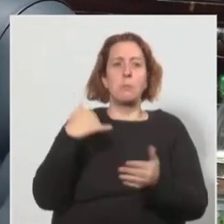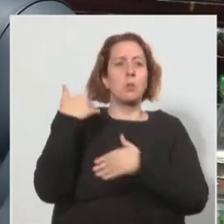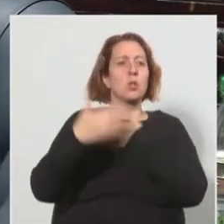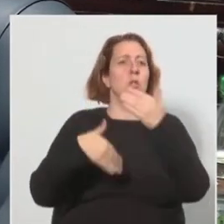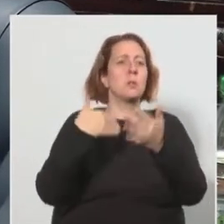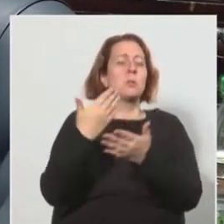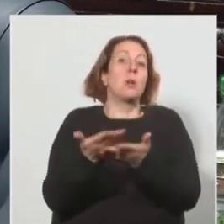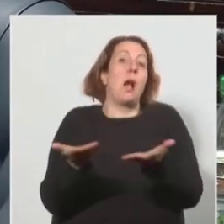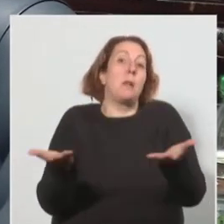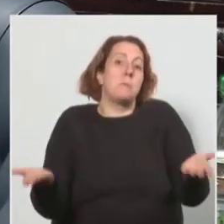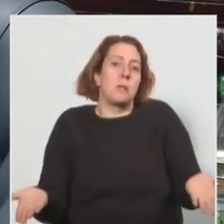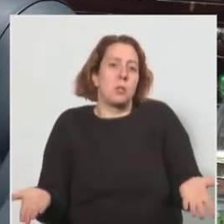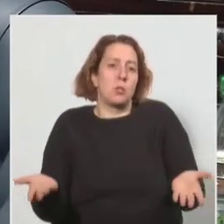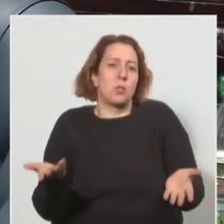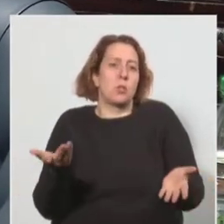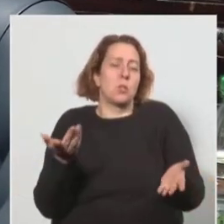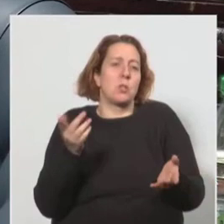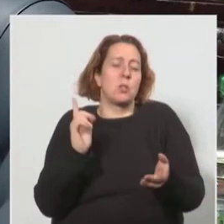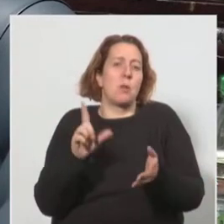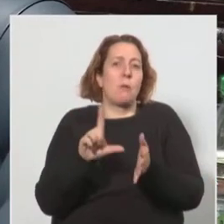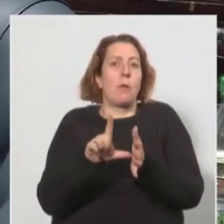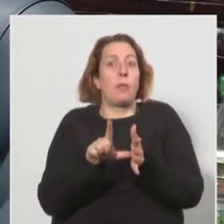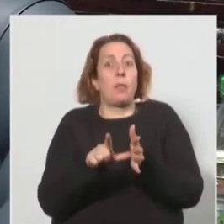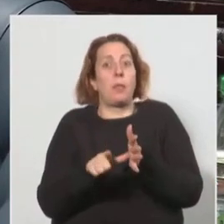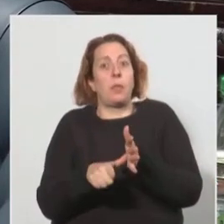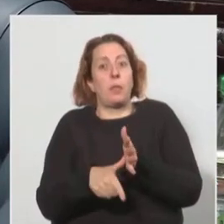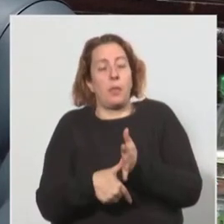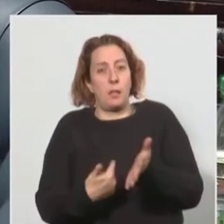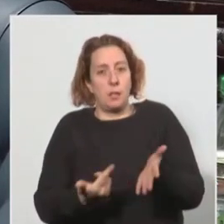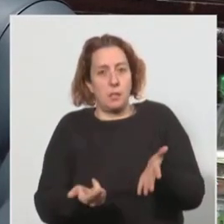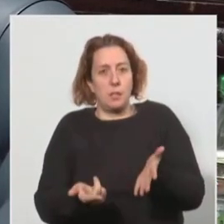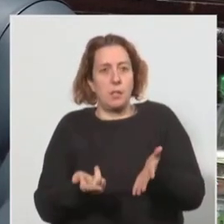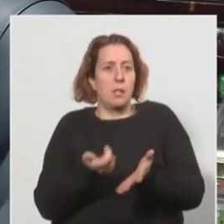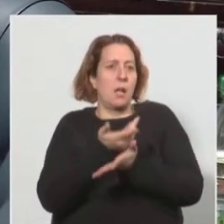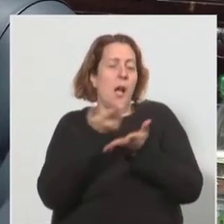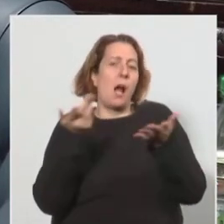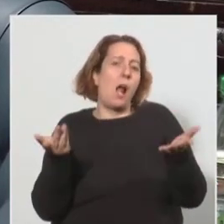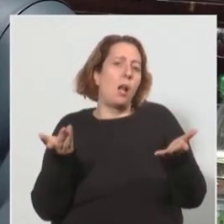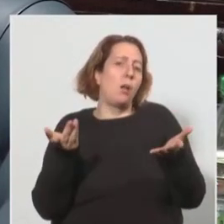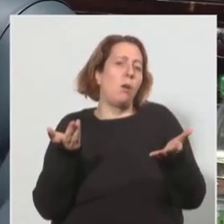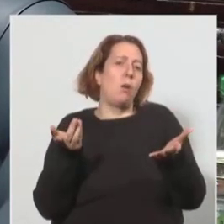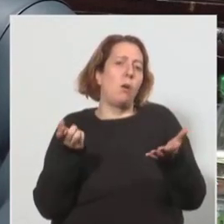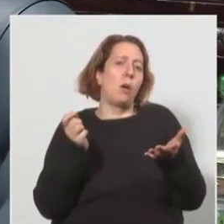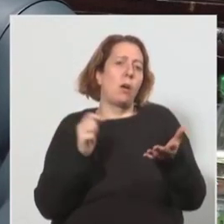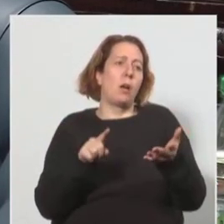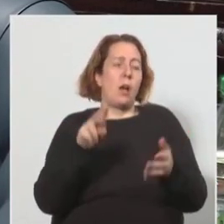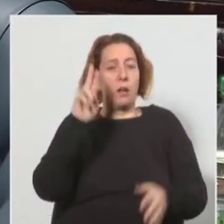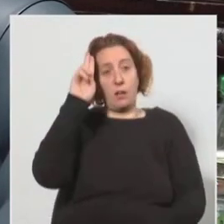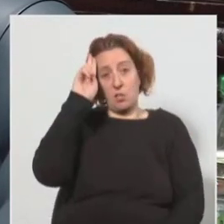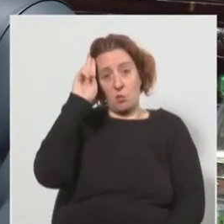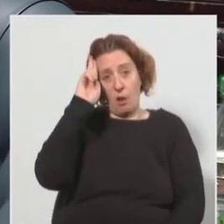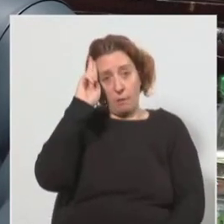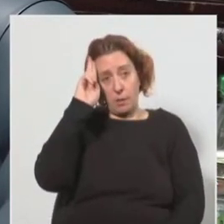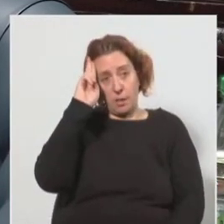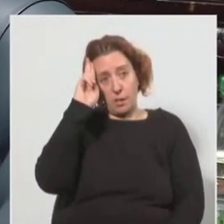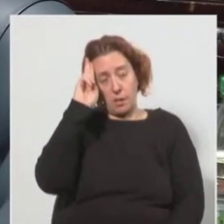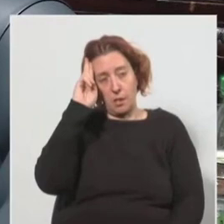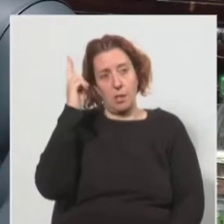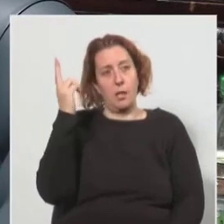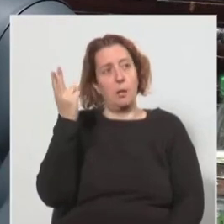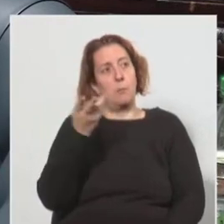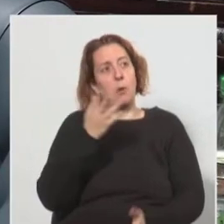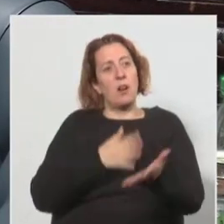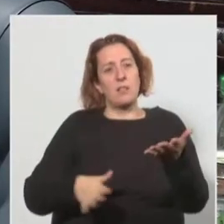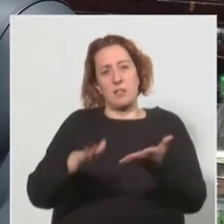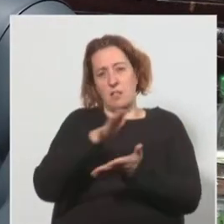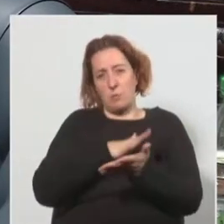procedimiento al menos se hubiera dilatado, algo que hubiera sido totalmente razonable, dadas